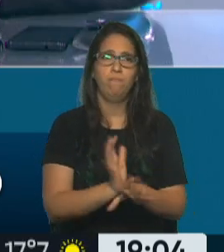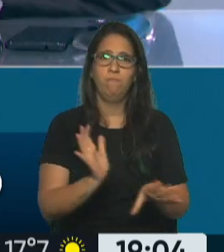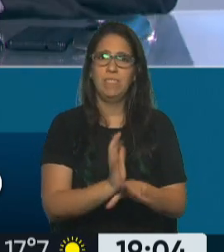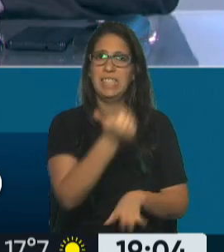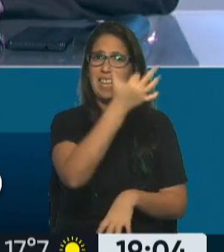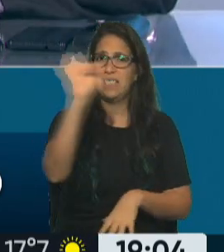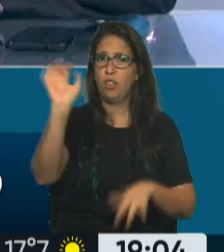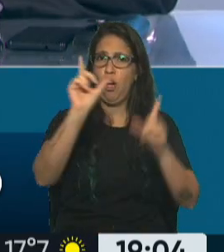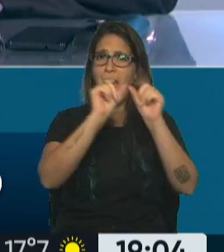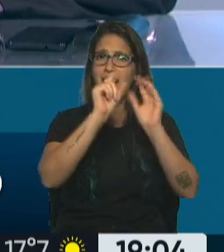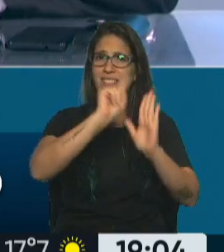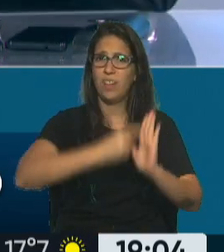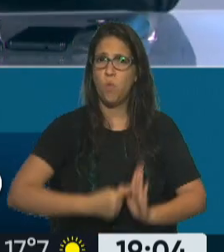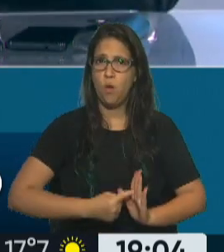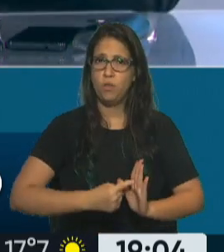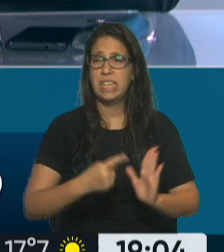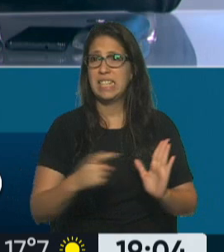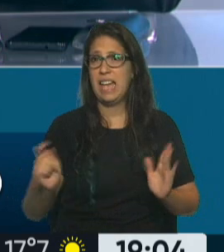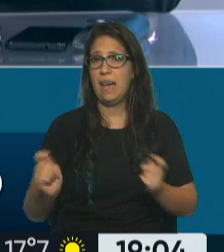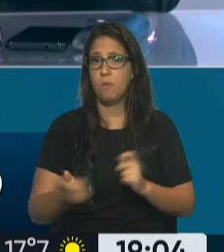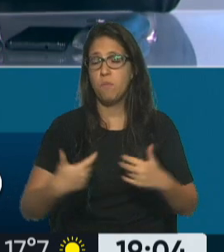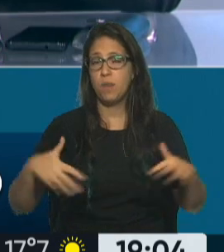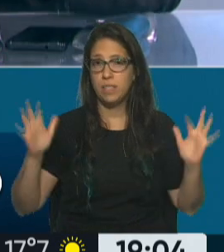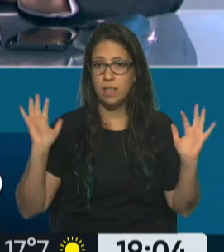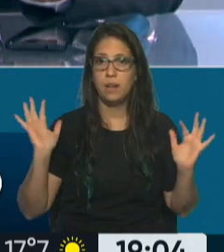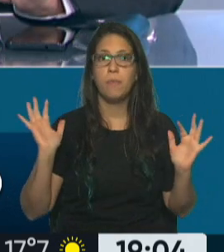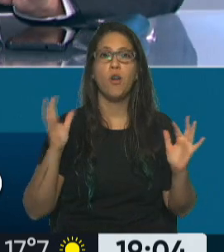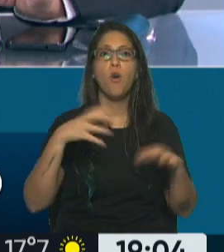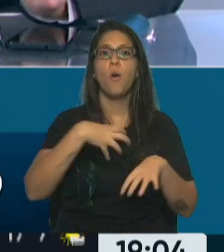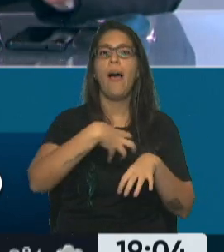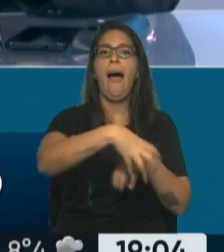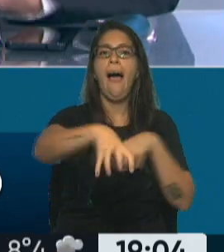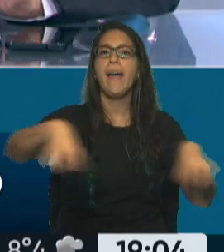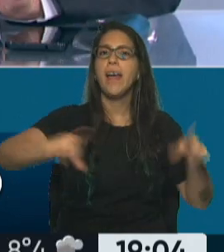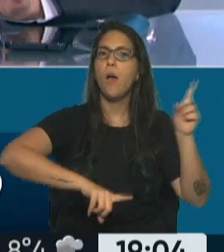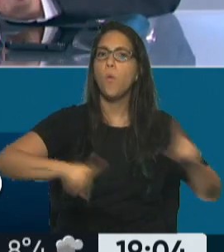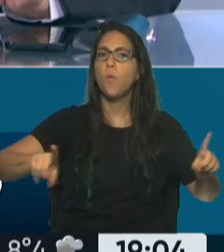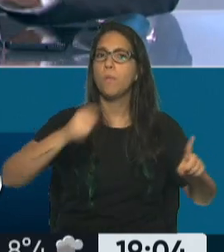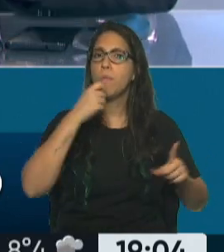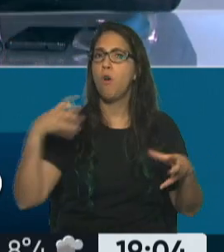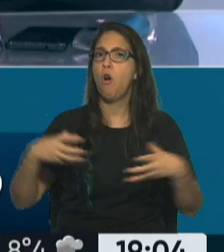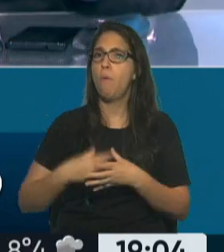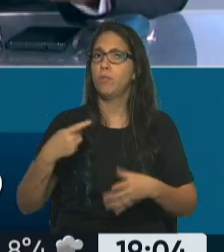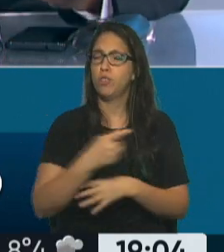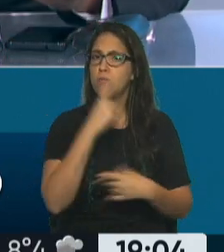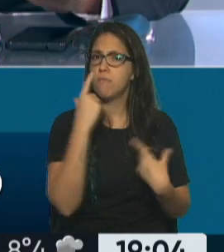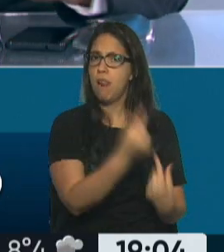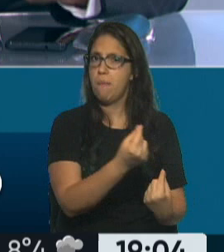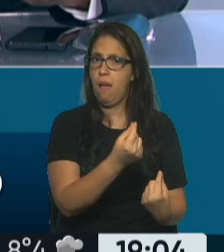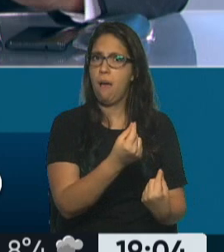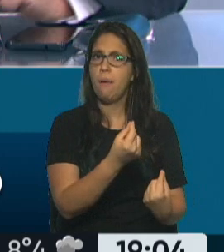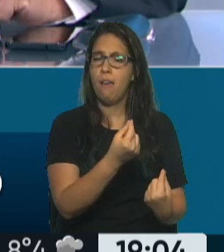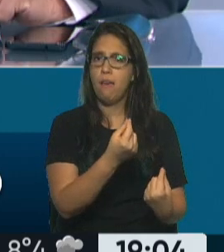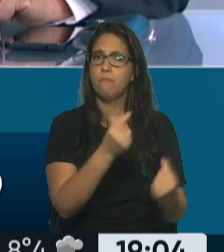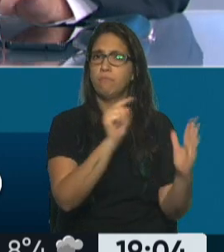posible pero en distintos rubros se han hecho algunas modificaciones que reclamaba parte de la oposición la I que está negociando su